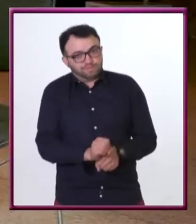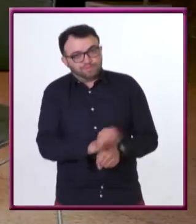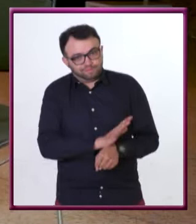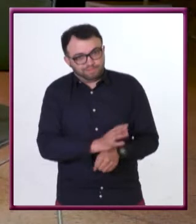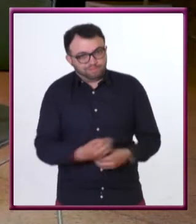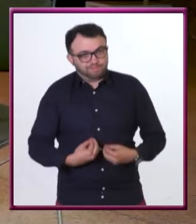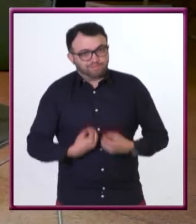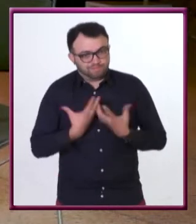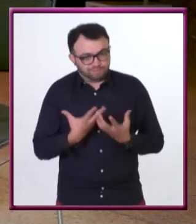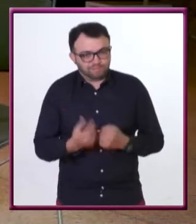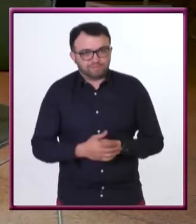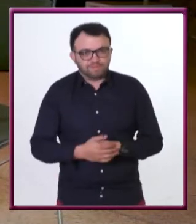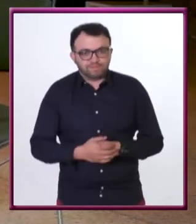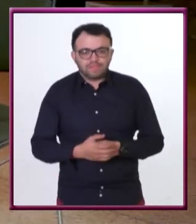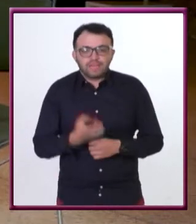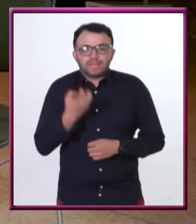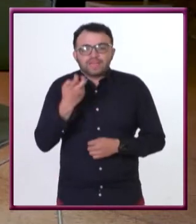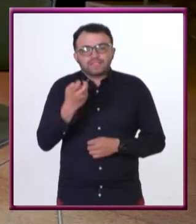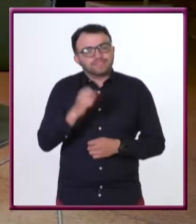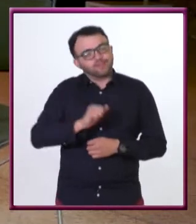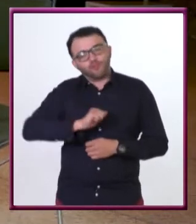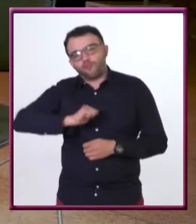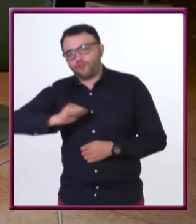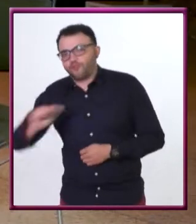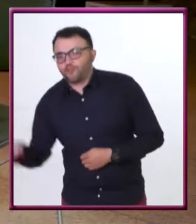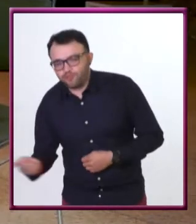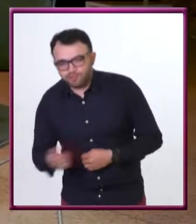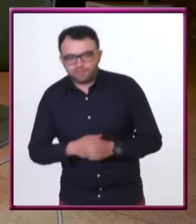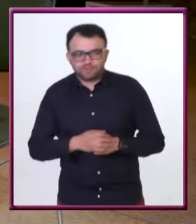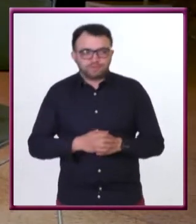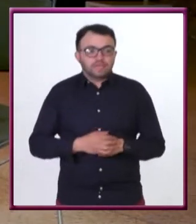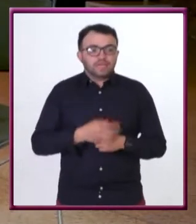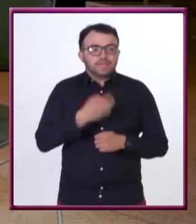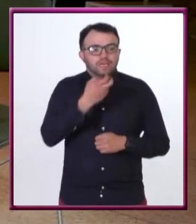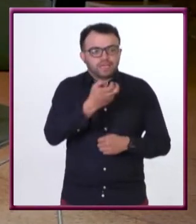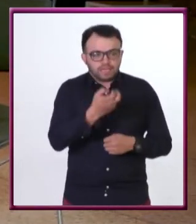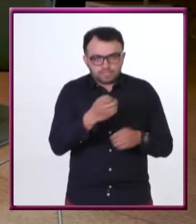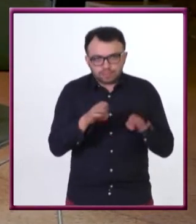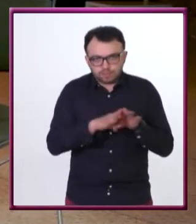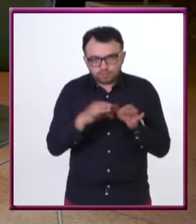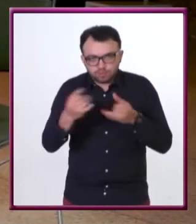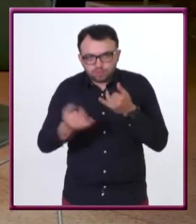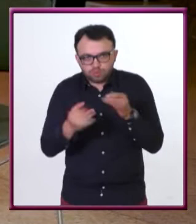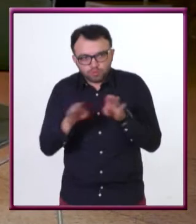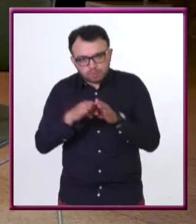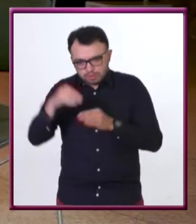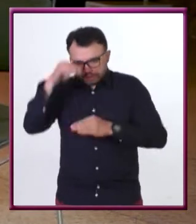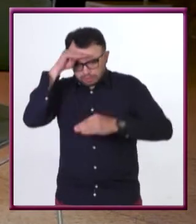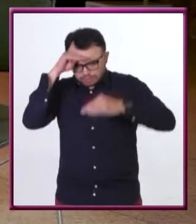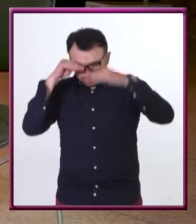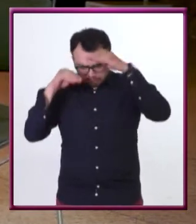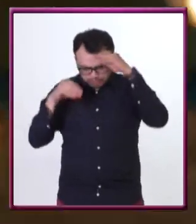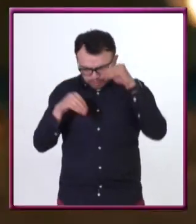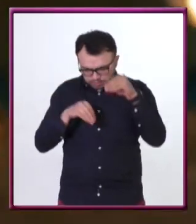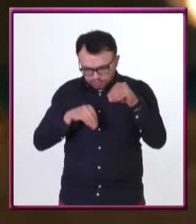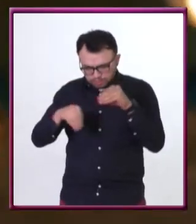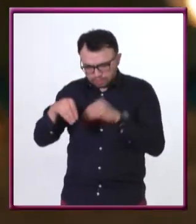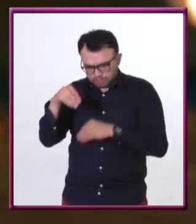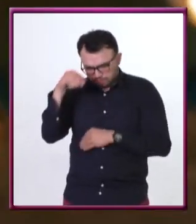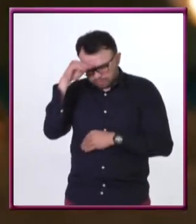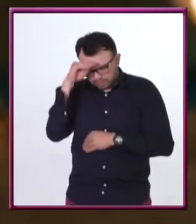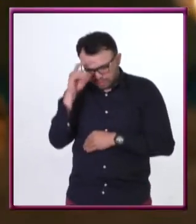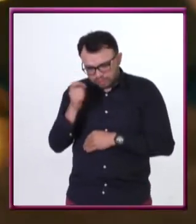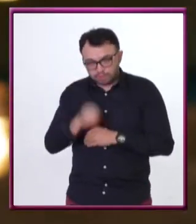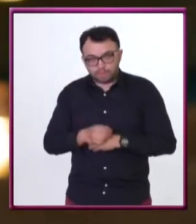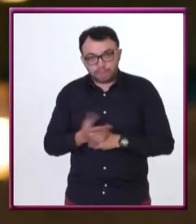más bien es que ese es otro tipo de ajedrez. Mira, el juego es de estrategia y la verdad se vale meditar las jugadas. De hecho, en una partida